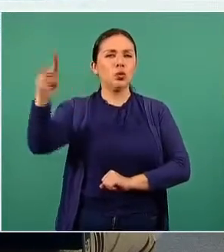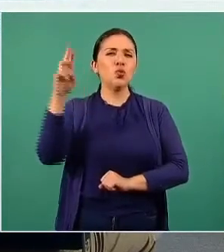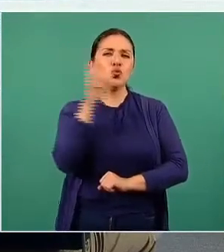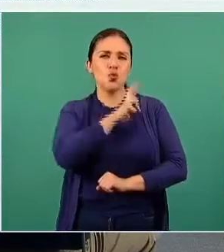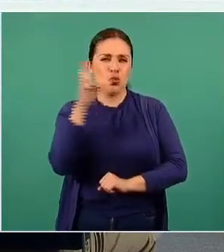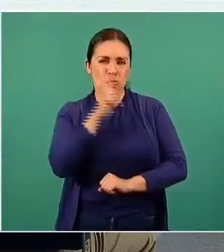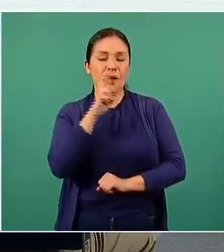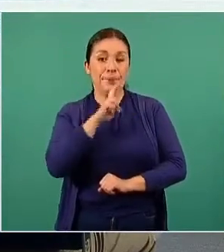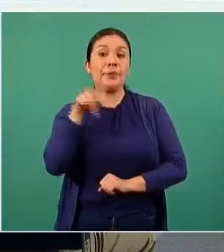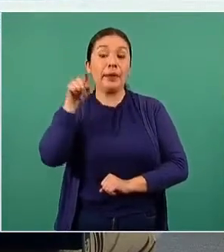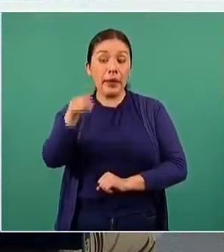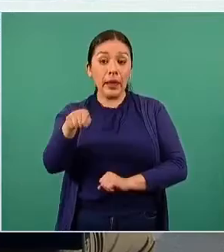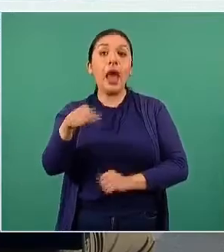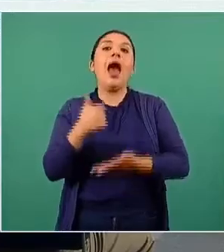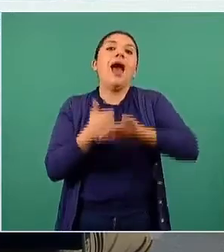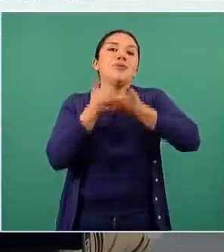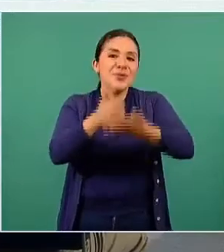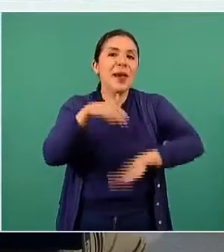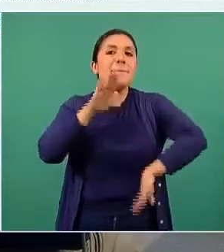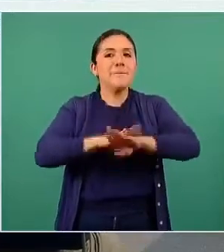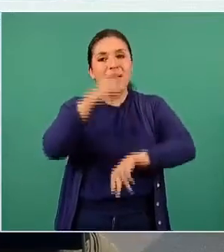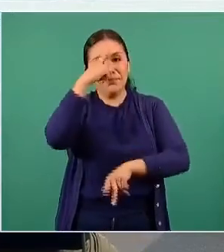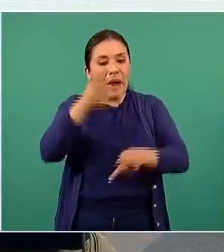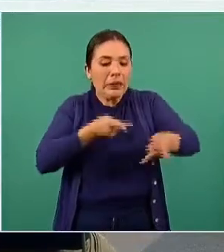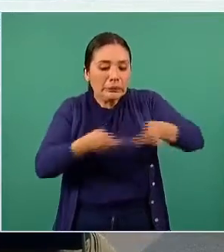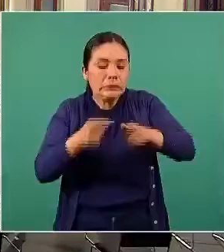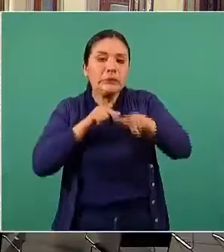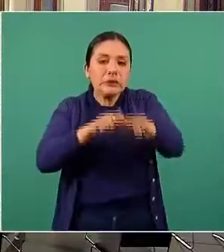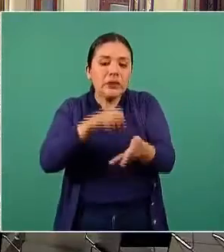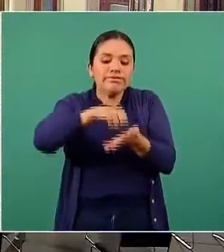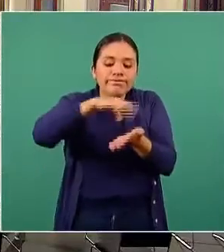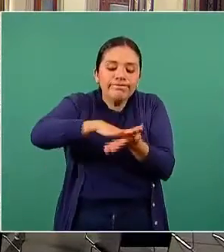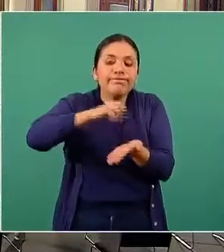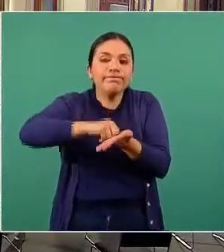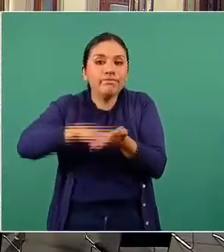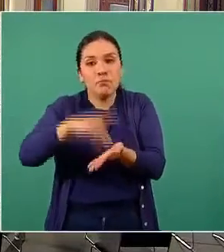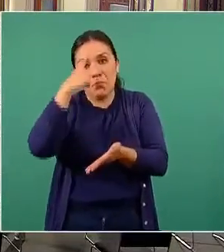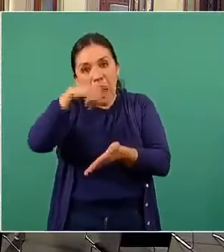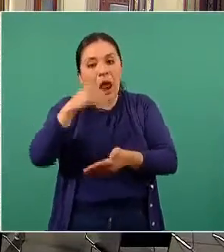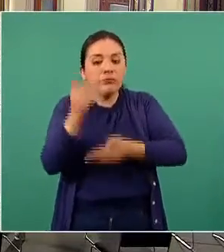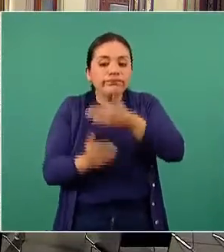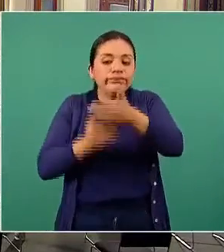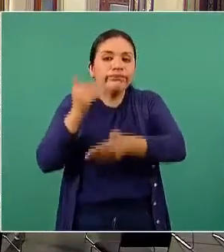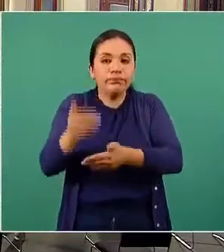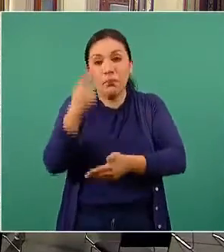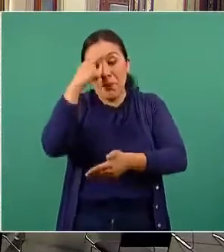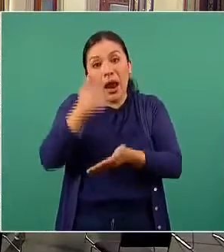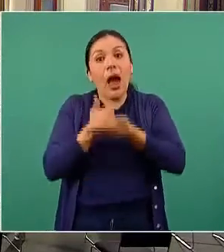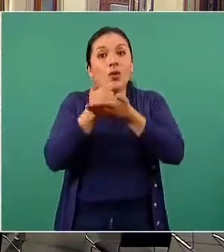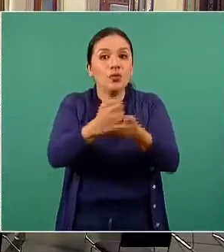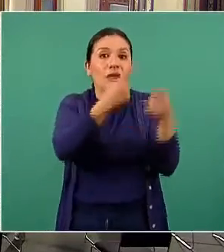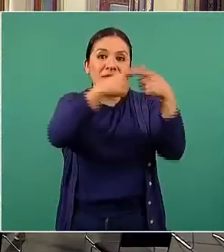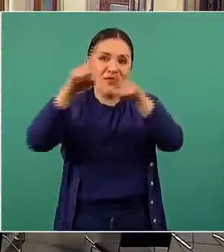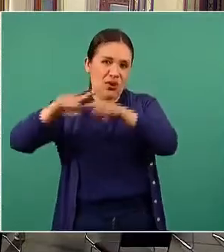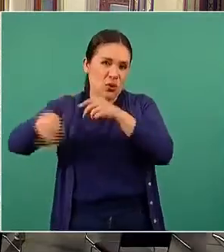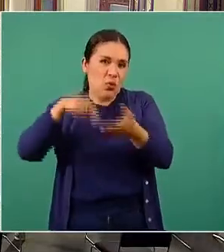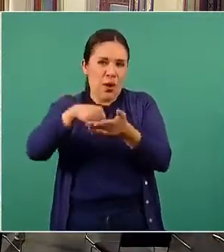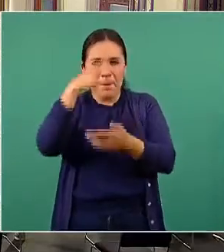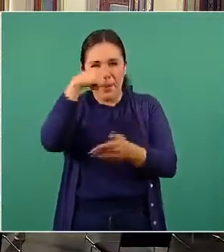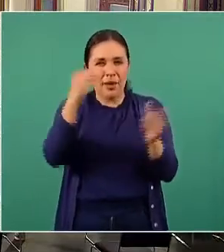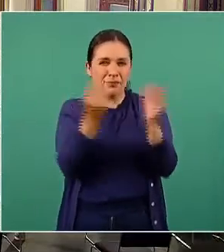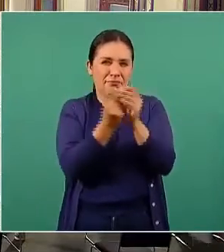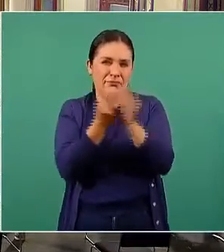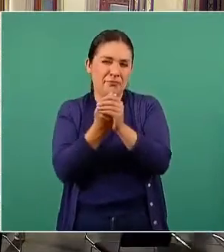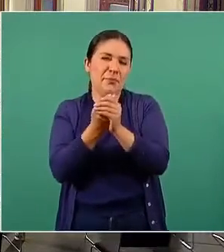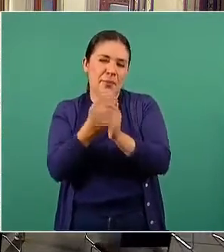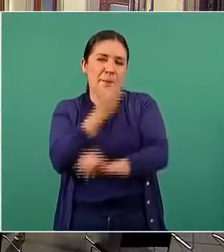esto también va a contribuir con esa logística que en su momento ha contribuido para las diferentes dosis de vacuna. Buenas noches,